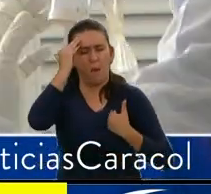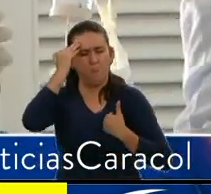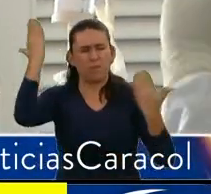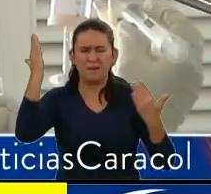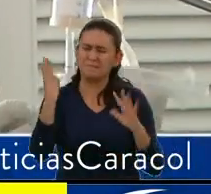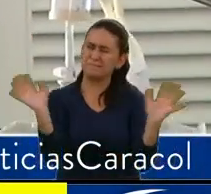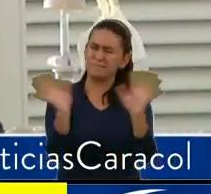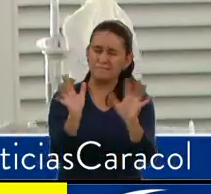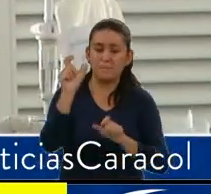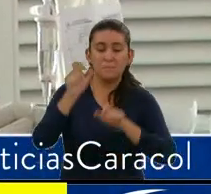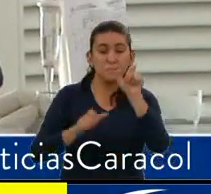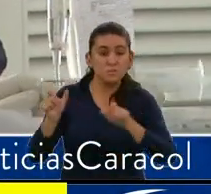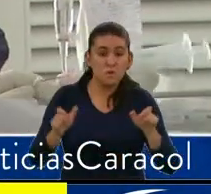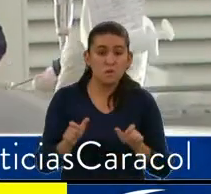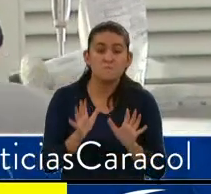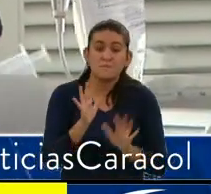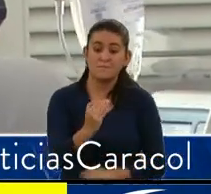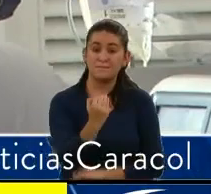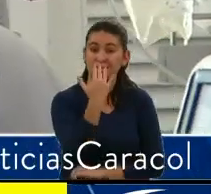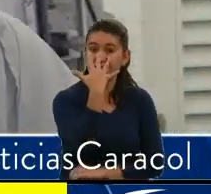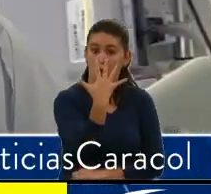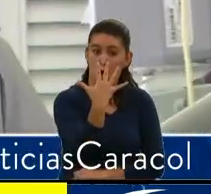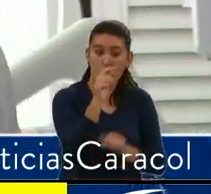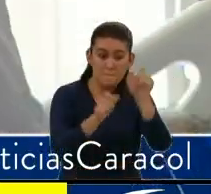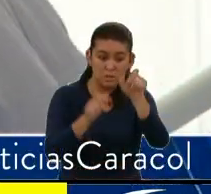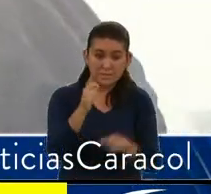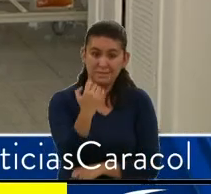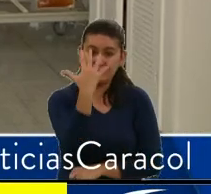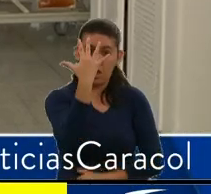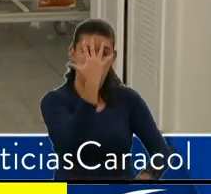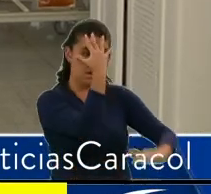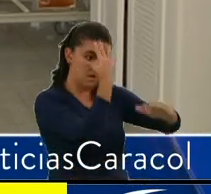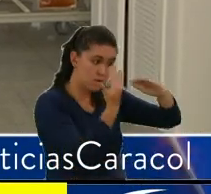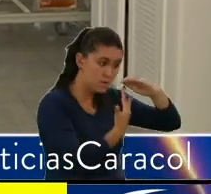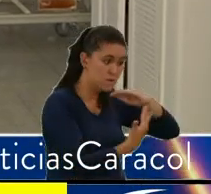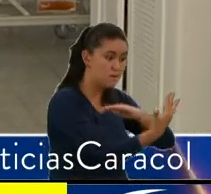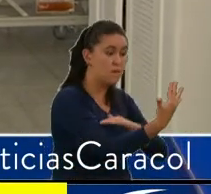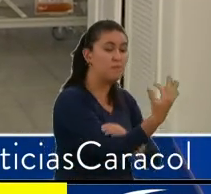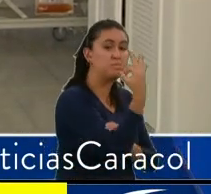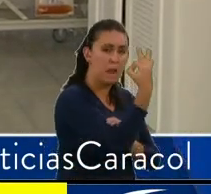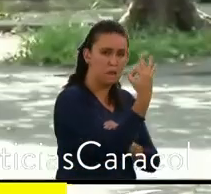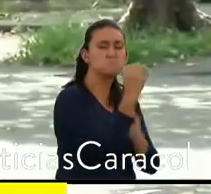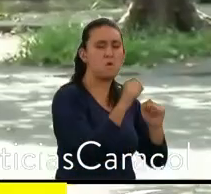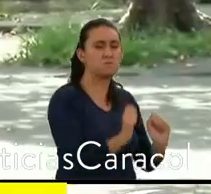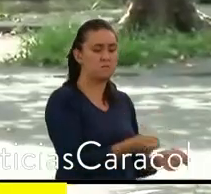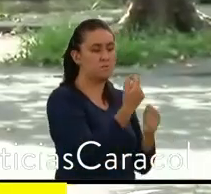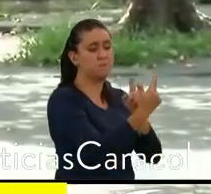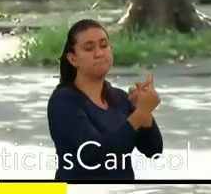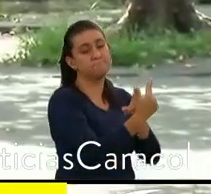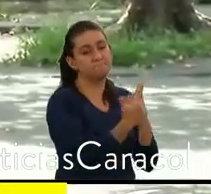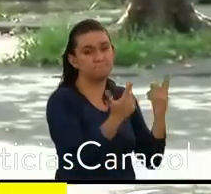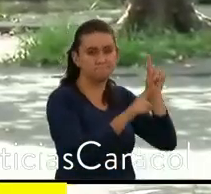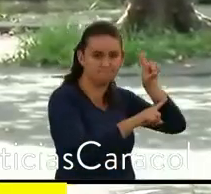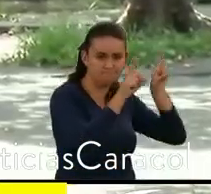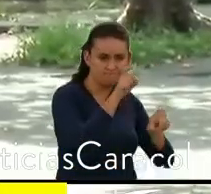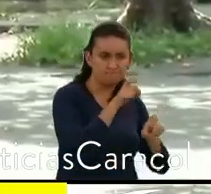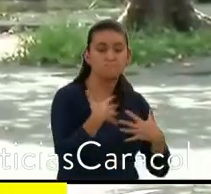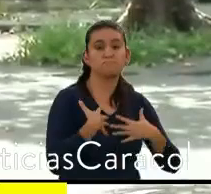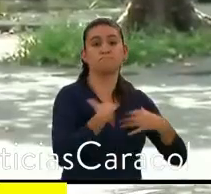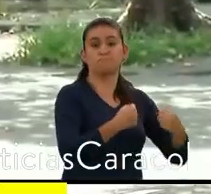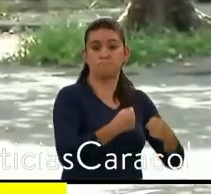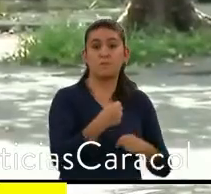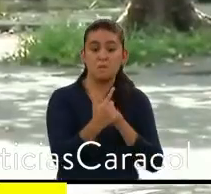y dicen que de 5 pacientes que ingresan a una UCI, solo 3 pueden salvarse. Y si continúa la indisciplina, no